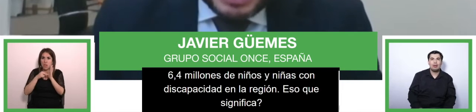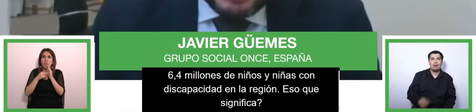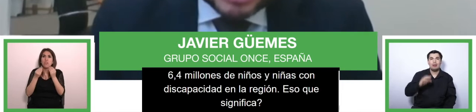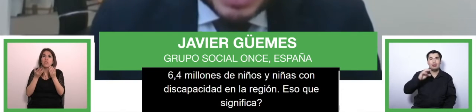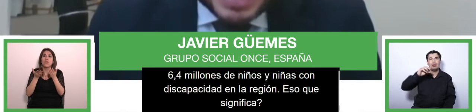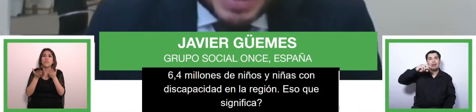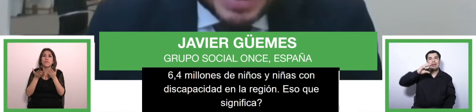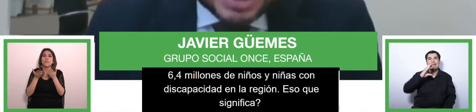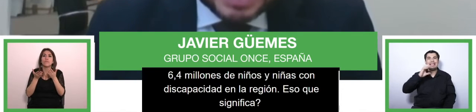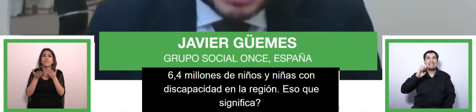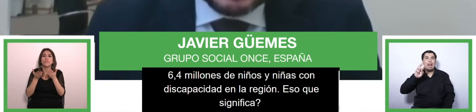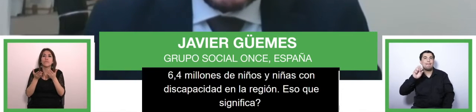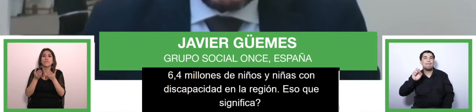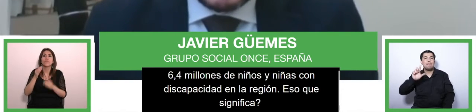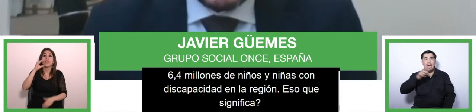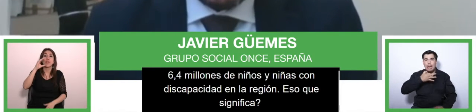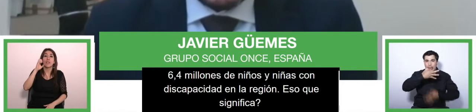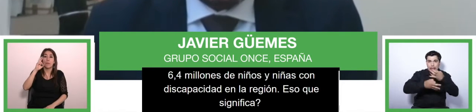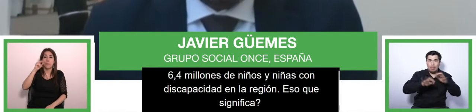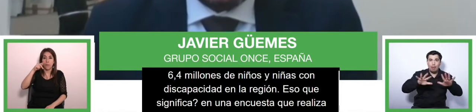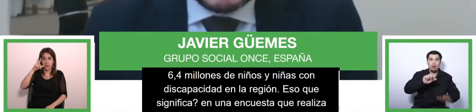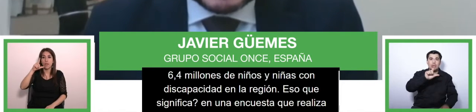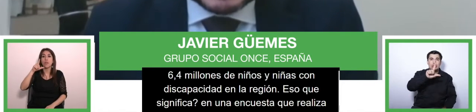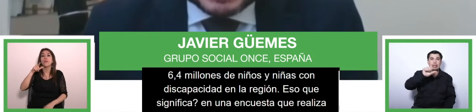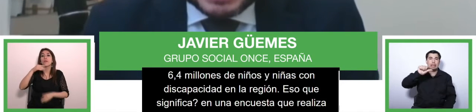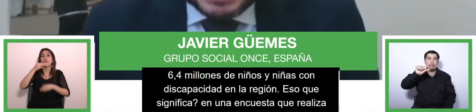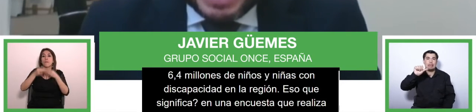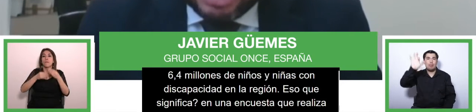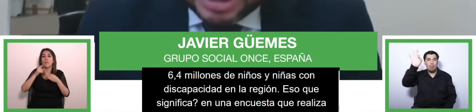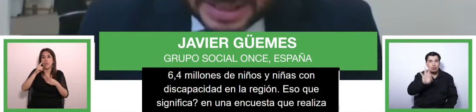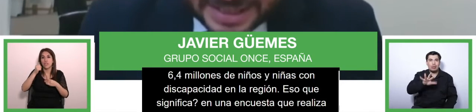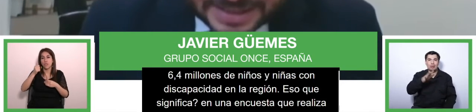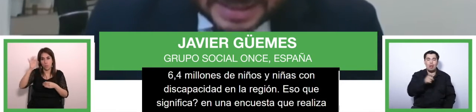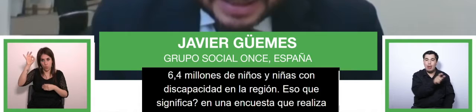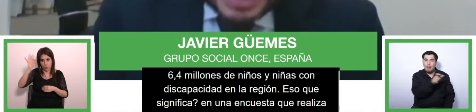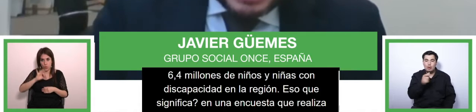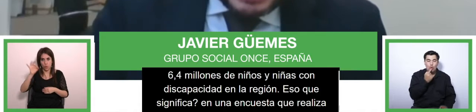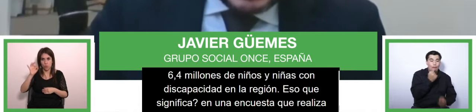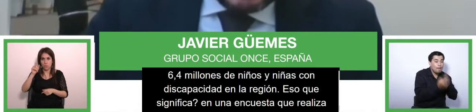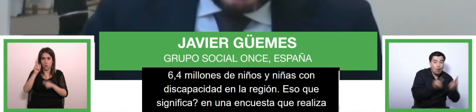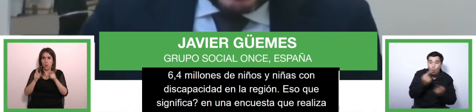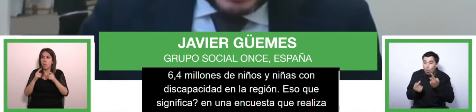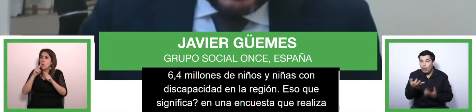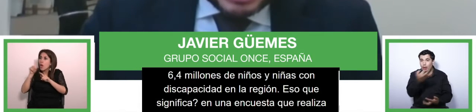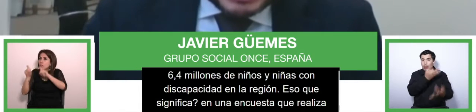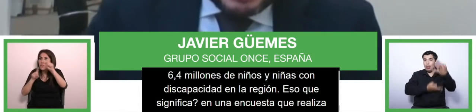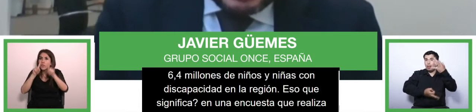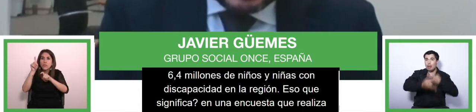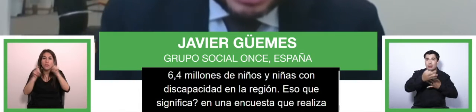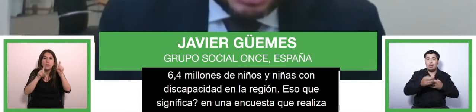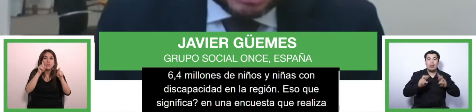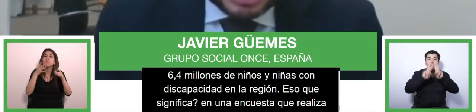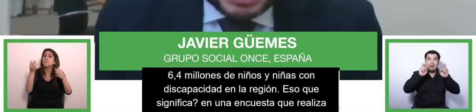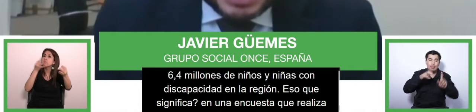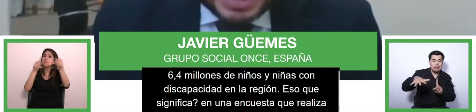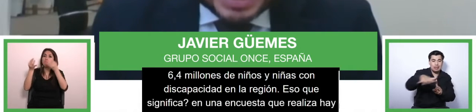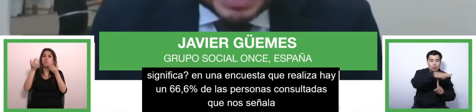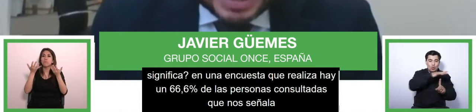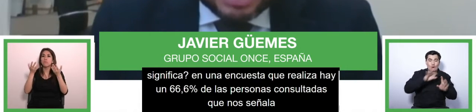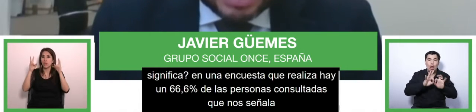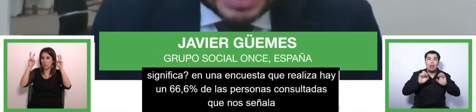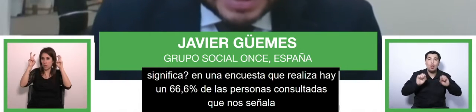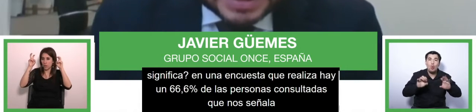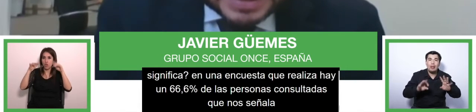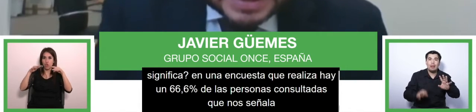estudio, hay un 76,6% de las personas consultadas que nos señalan que la situación educativa de los niños y